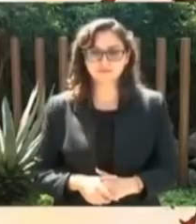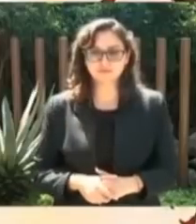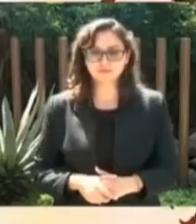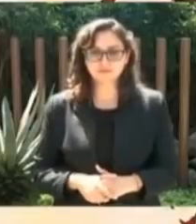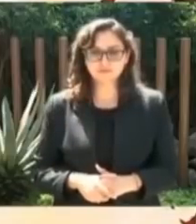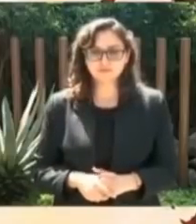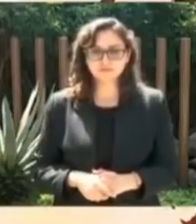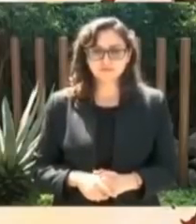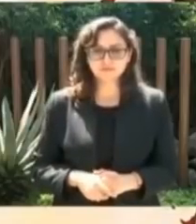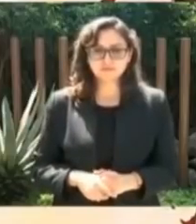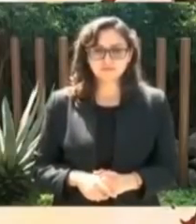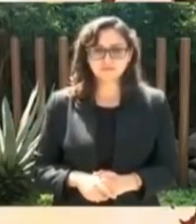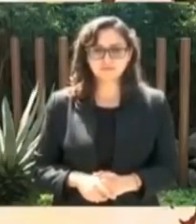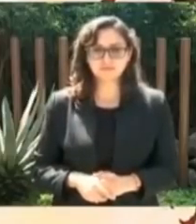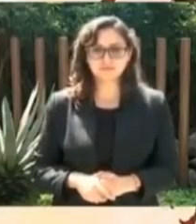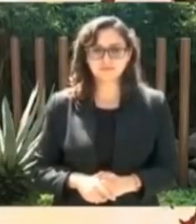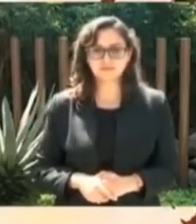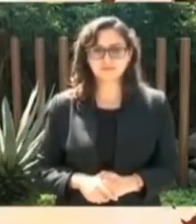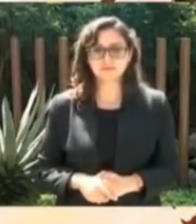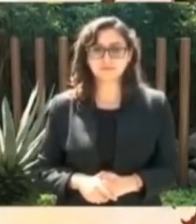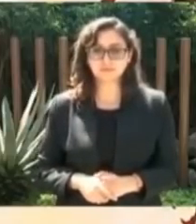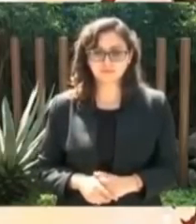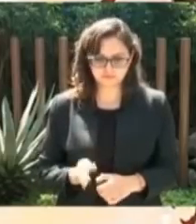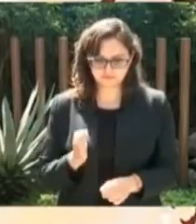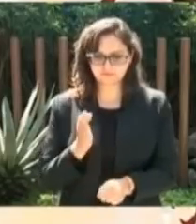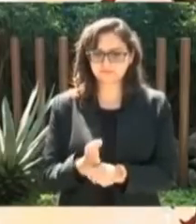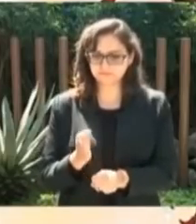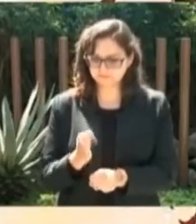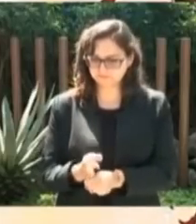De modo que es tiempo todavía